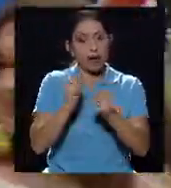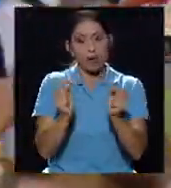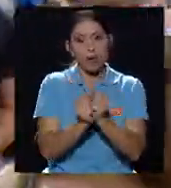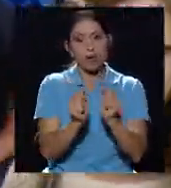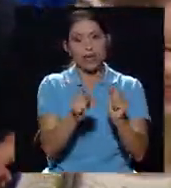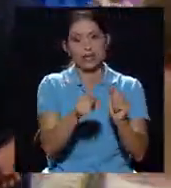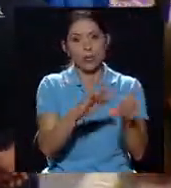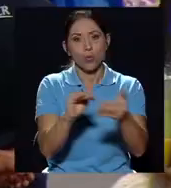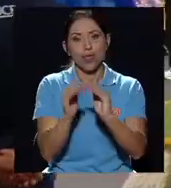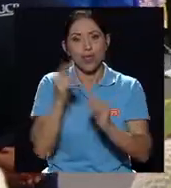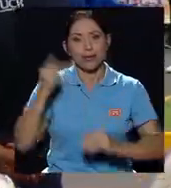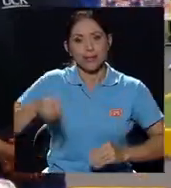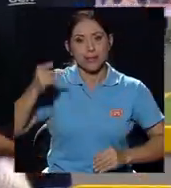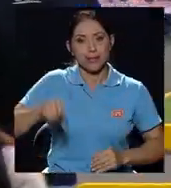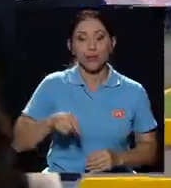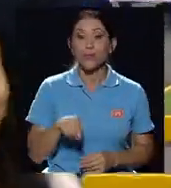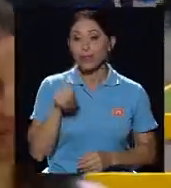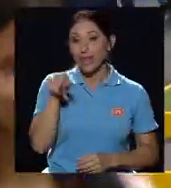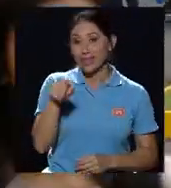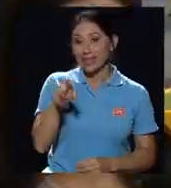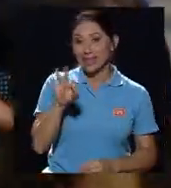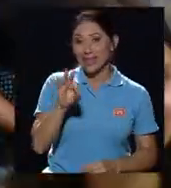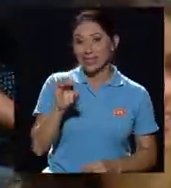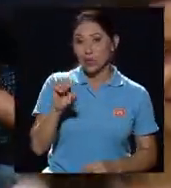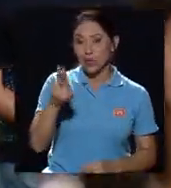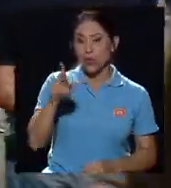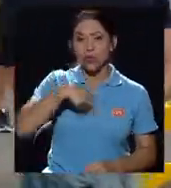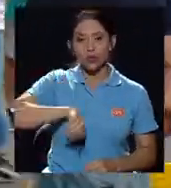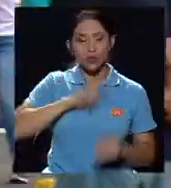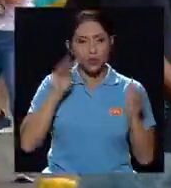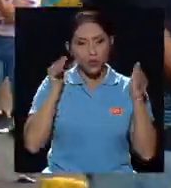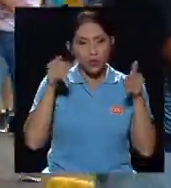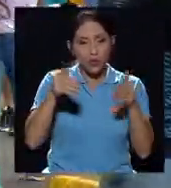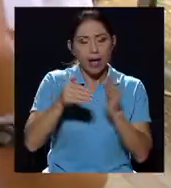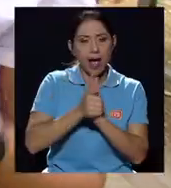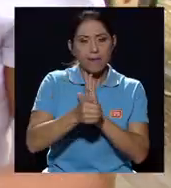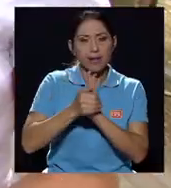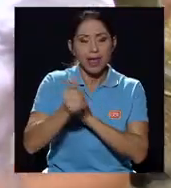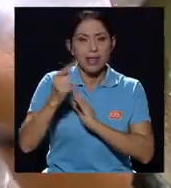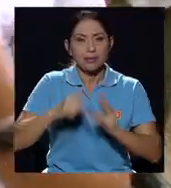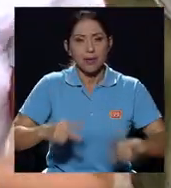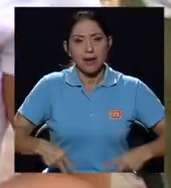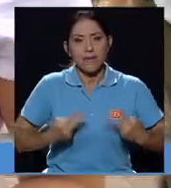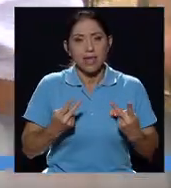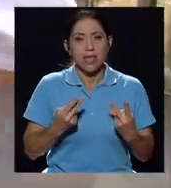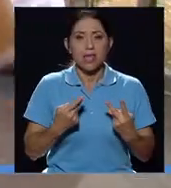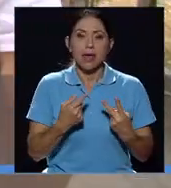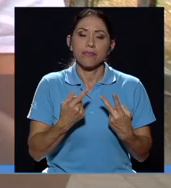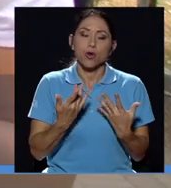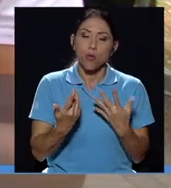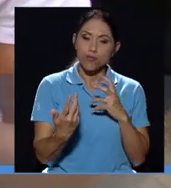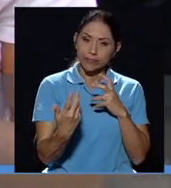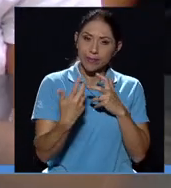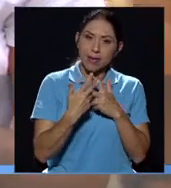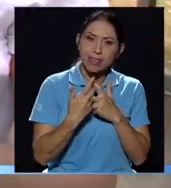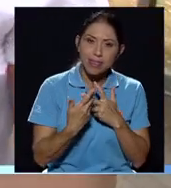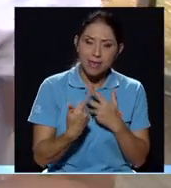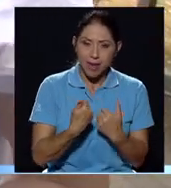en este TCU actualmente estamos enfocándonos más que todo en lo que es habilidades para la vida, empatía, autoconocimiento,